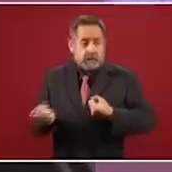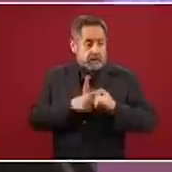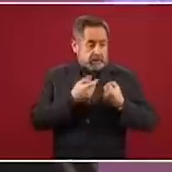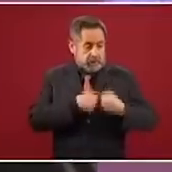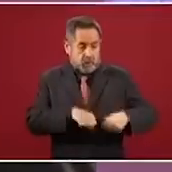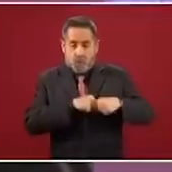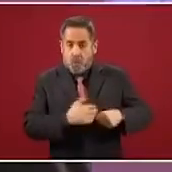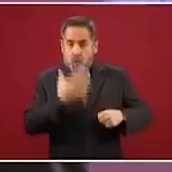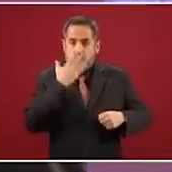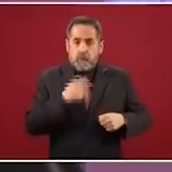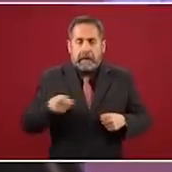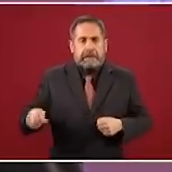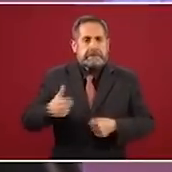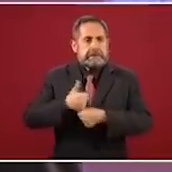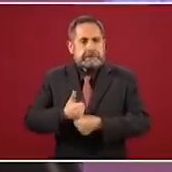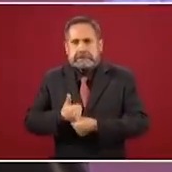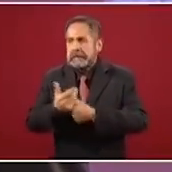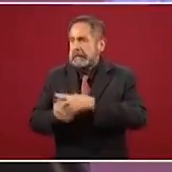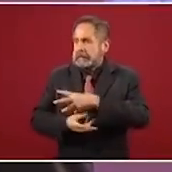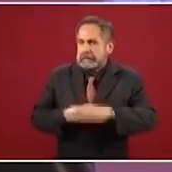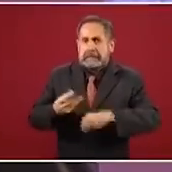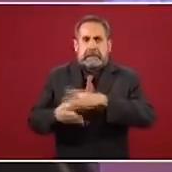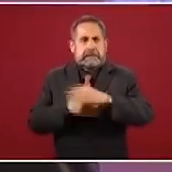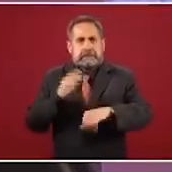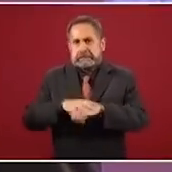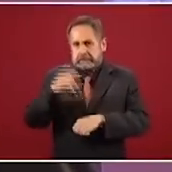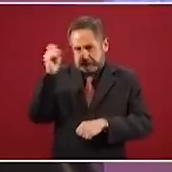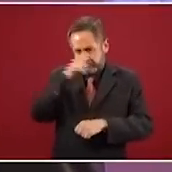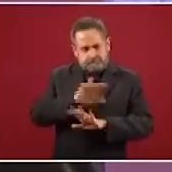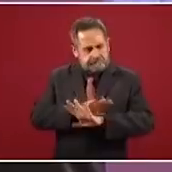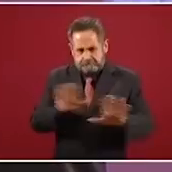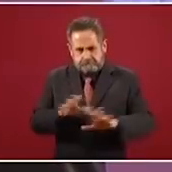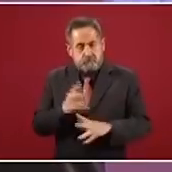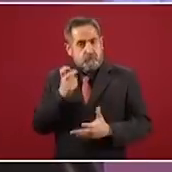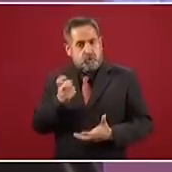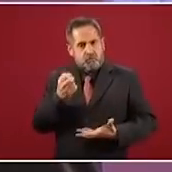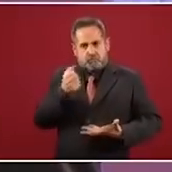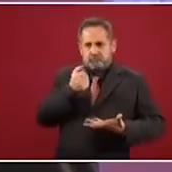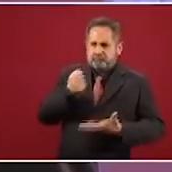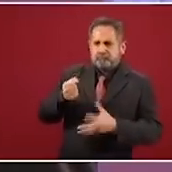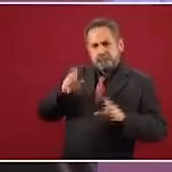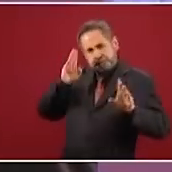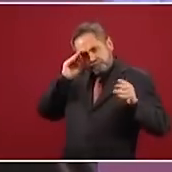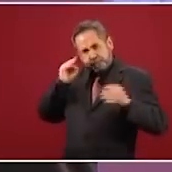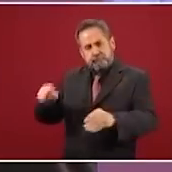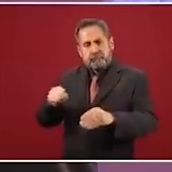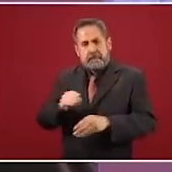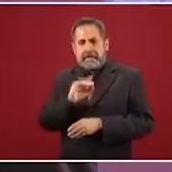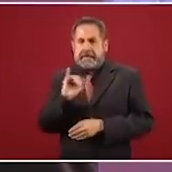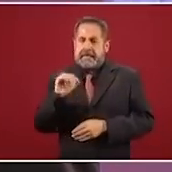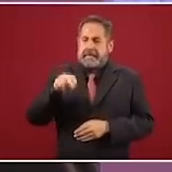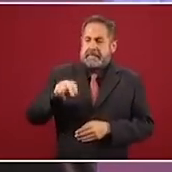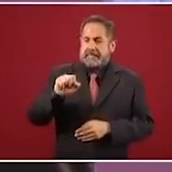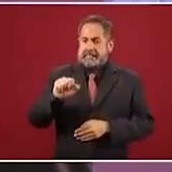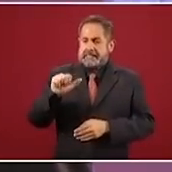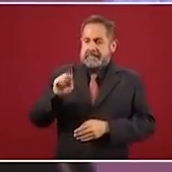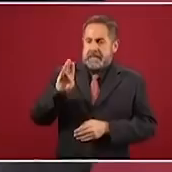es la que ha tenido las carencias más grandes, y por eso estamos destinando al Instituto de Salud para el Bienestar a que coordine la